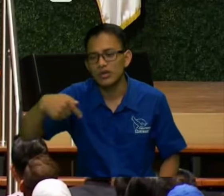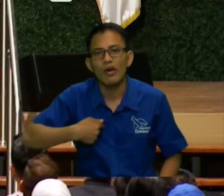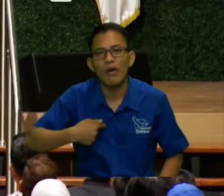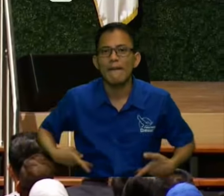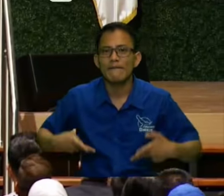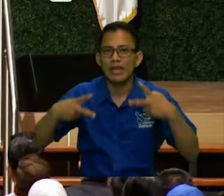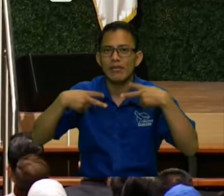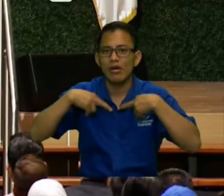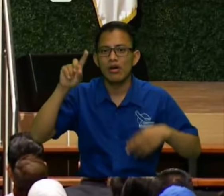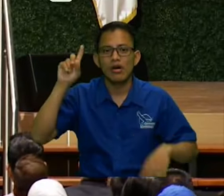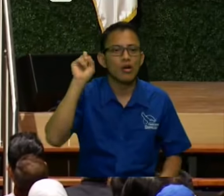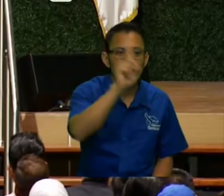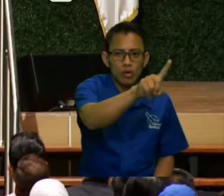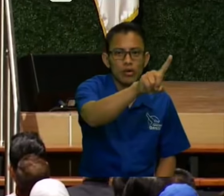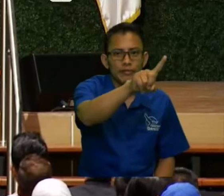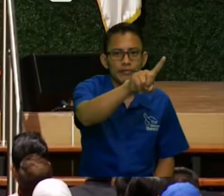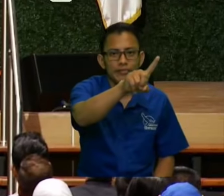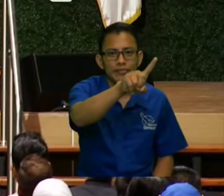Uno,